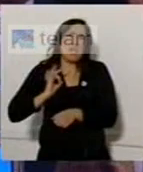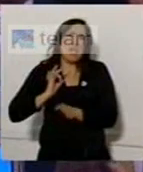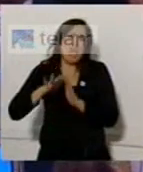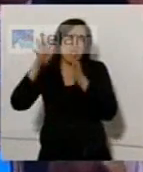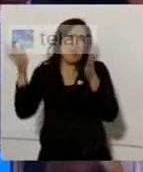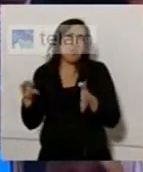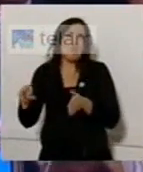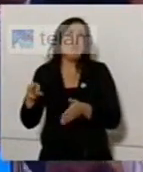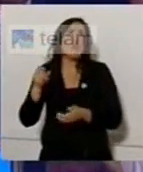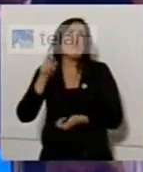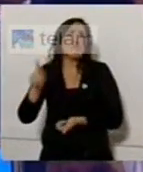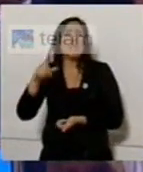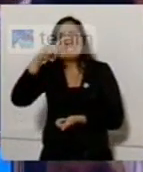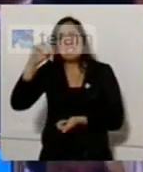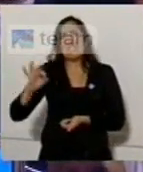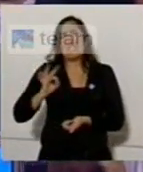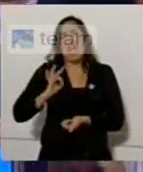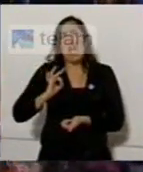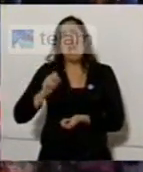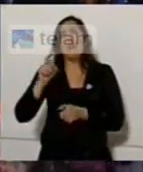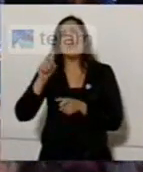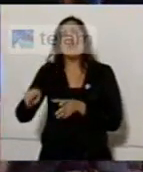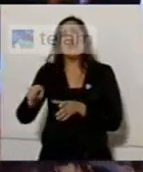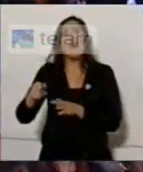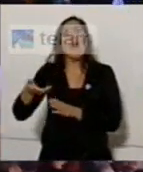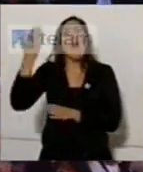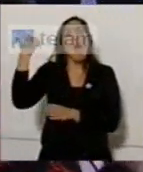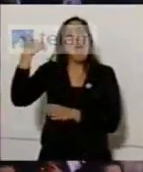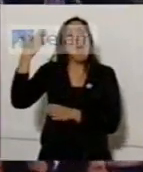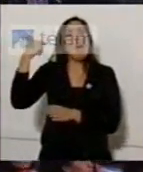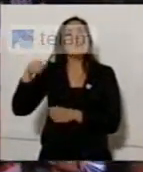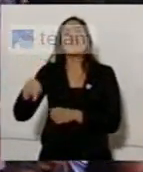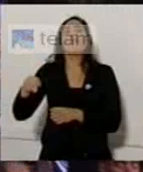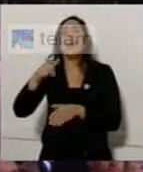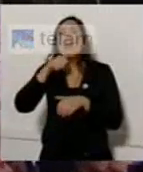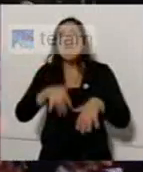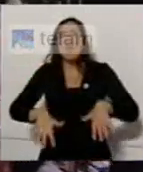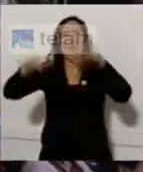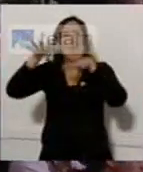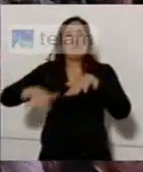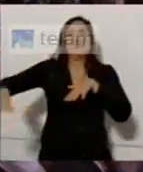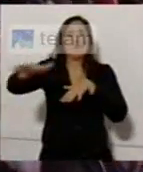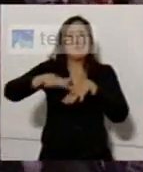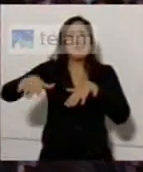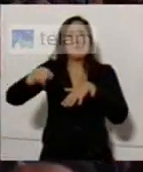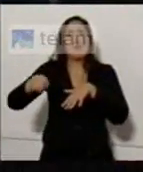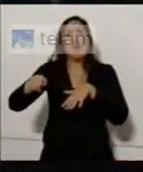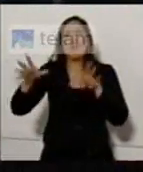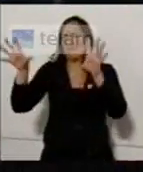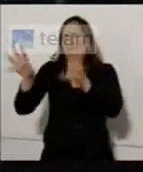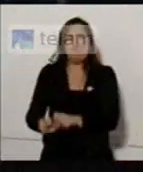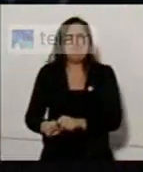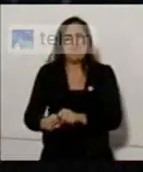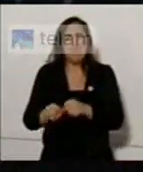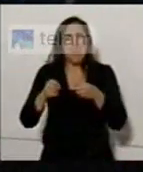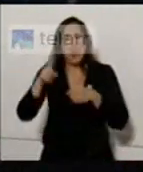privada, comunitaria, porque había sido arrasada por la inundación. Quiero que tomemos ese ejemplo,